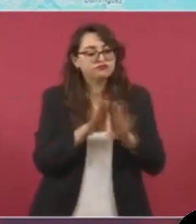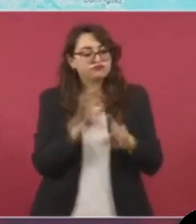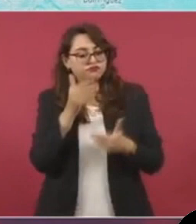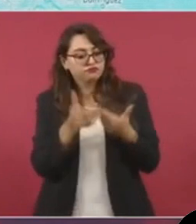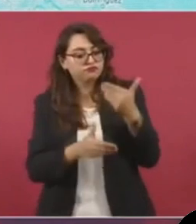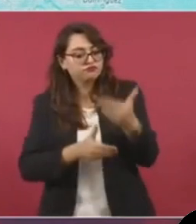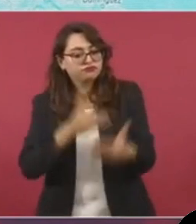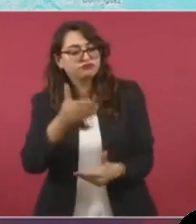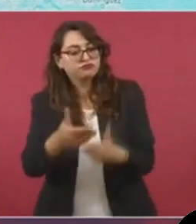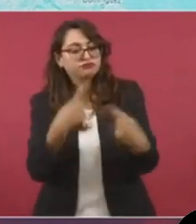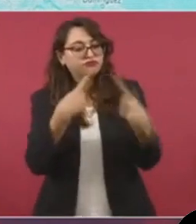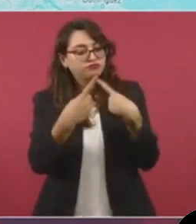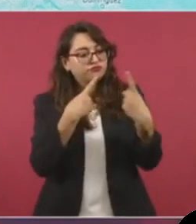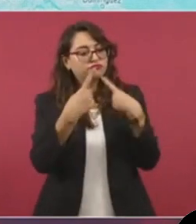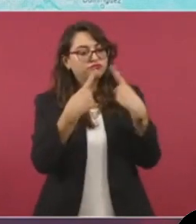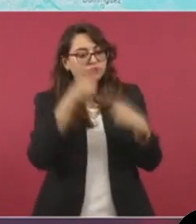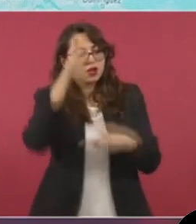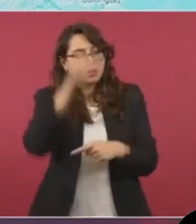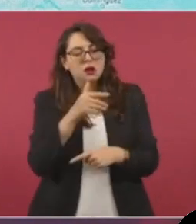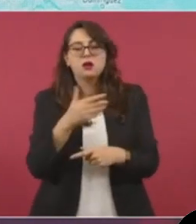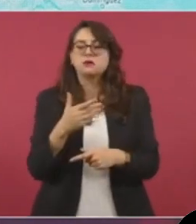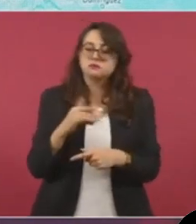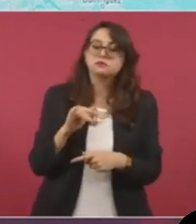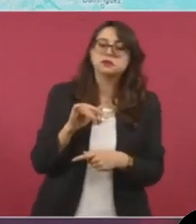pero este intransitables